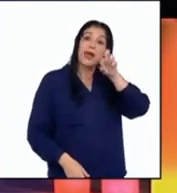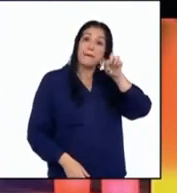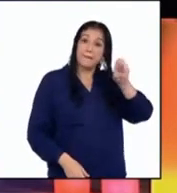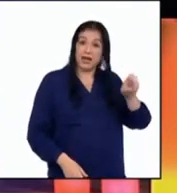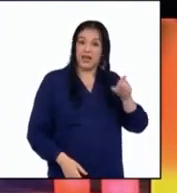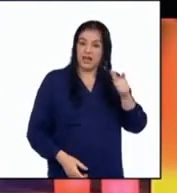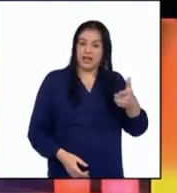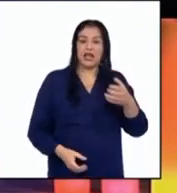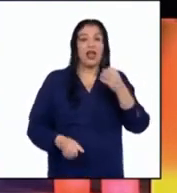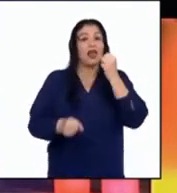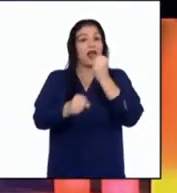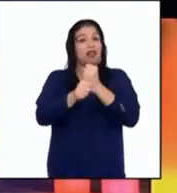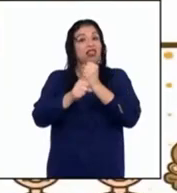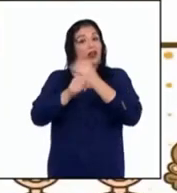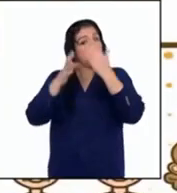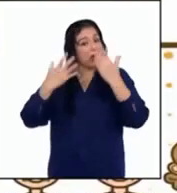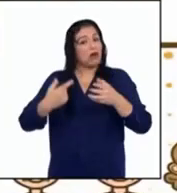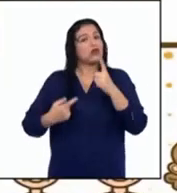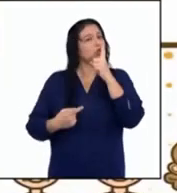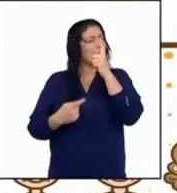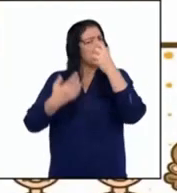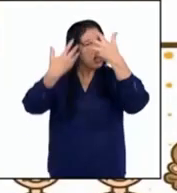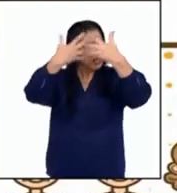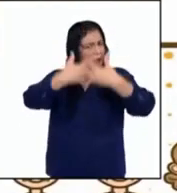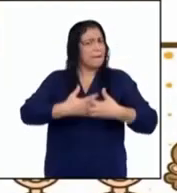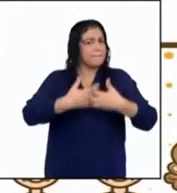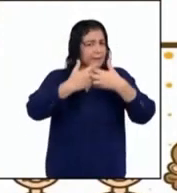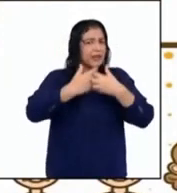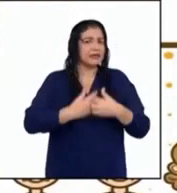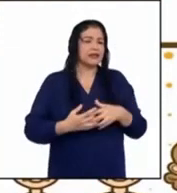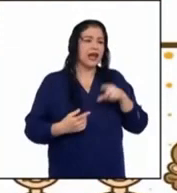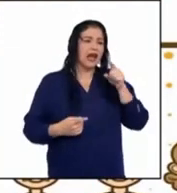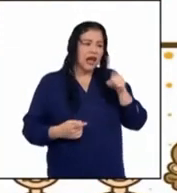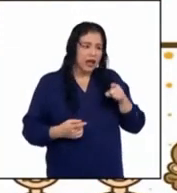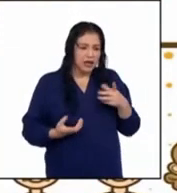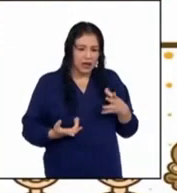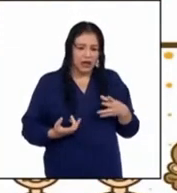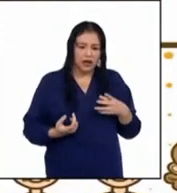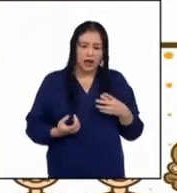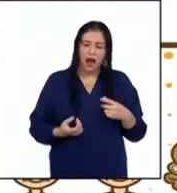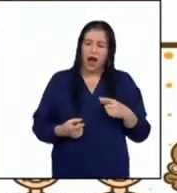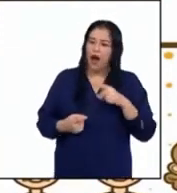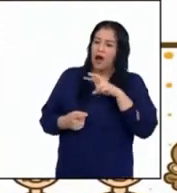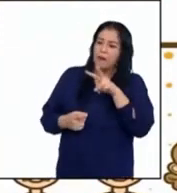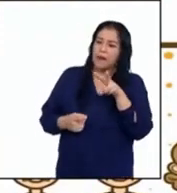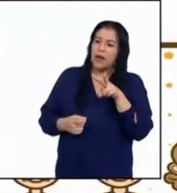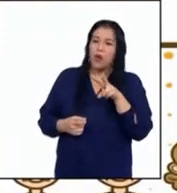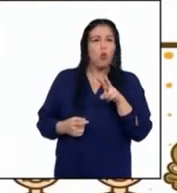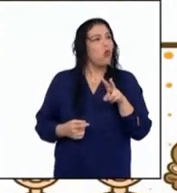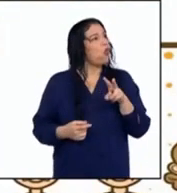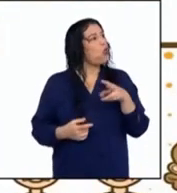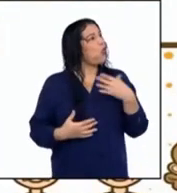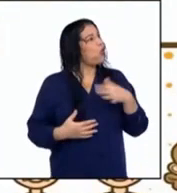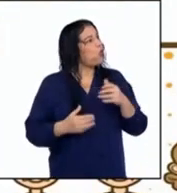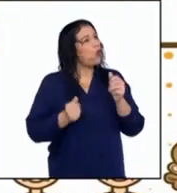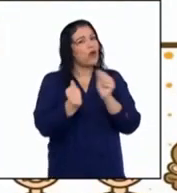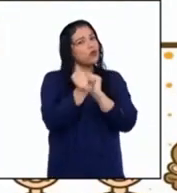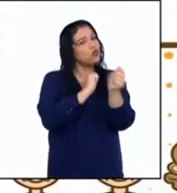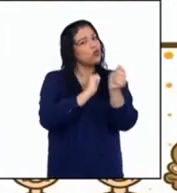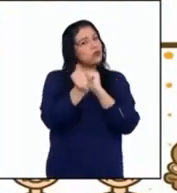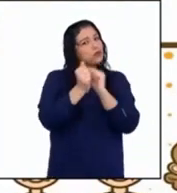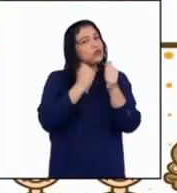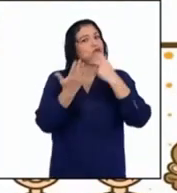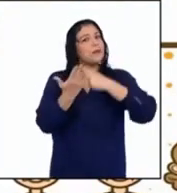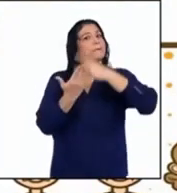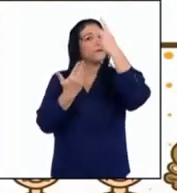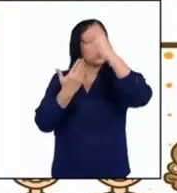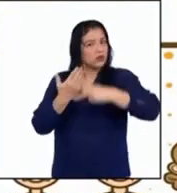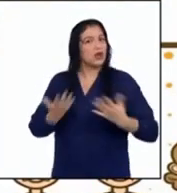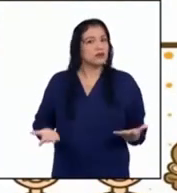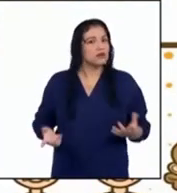de una empresa como muchos, y Pepe se entera que dentro de su empresa hay un concurso de proyectos